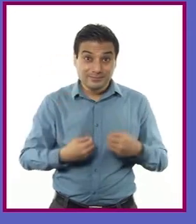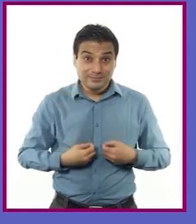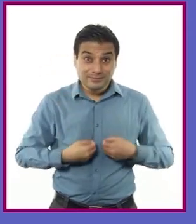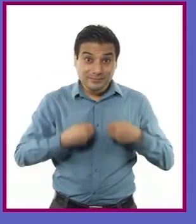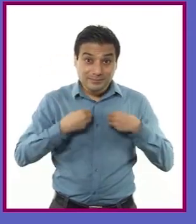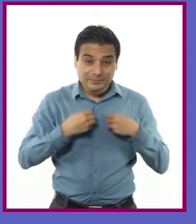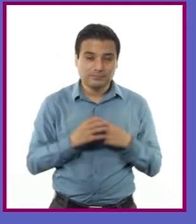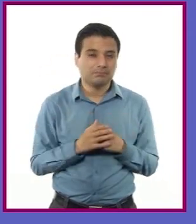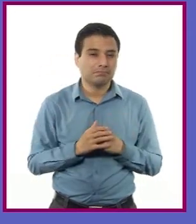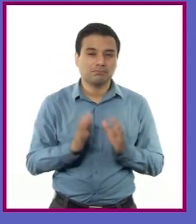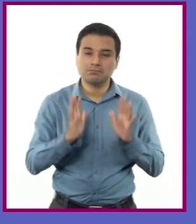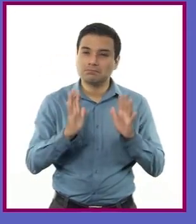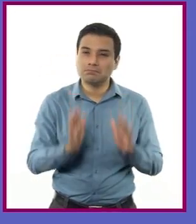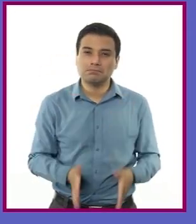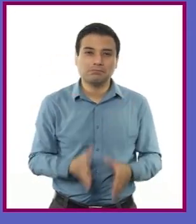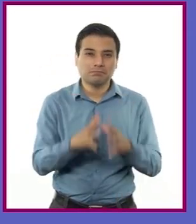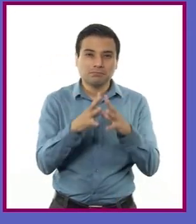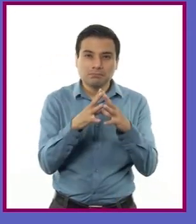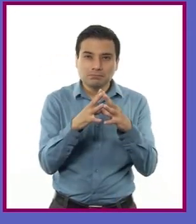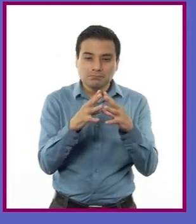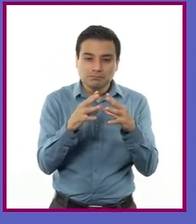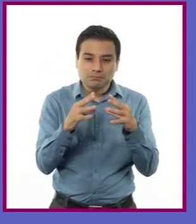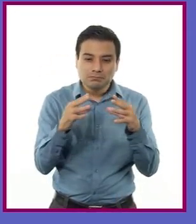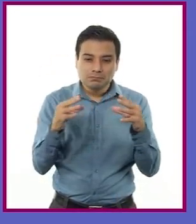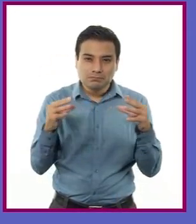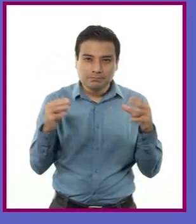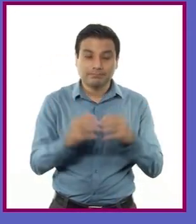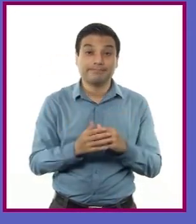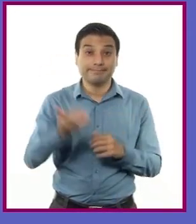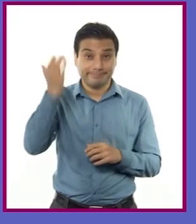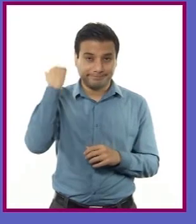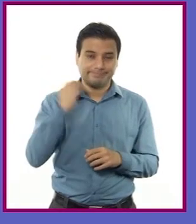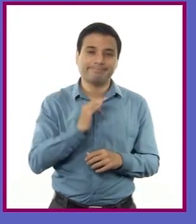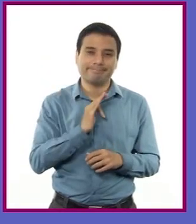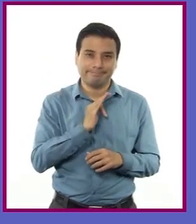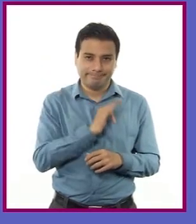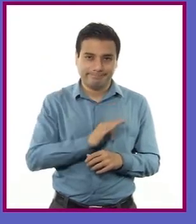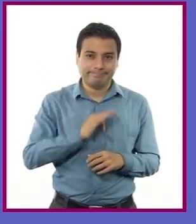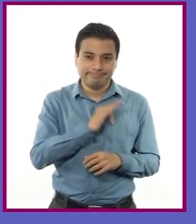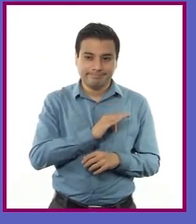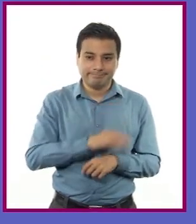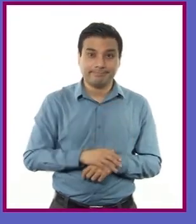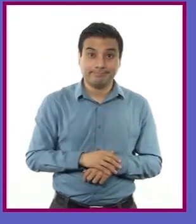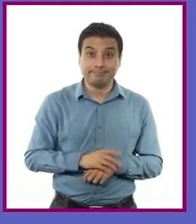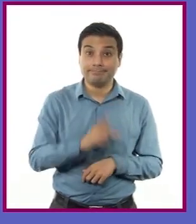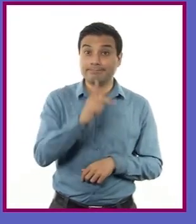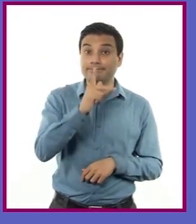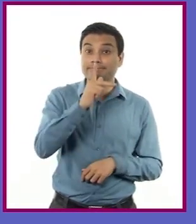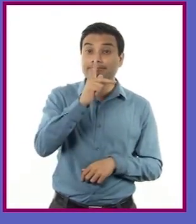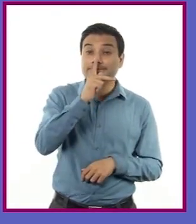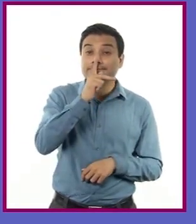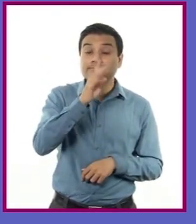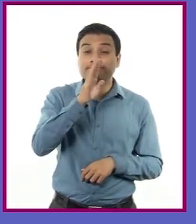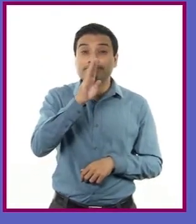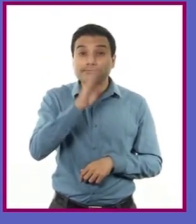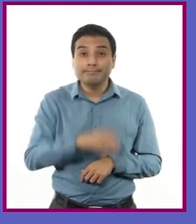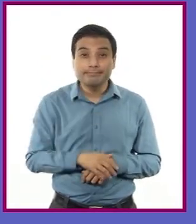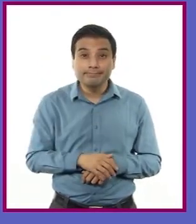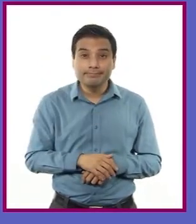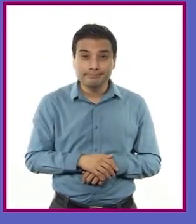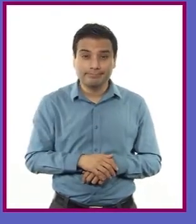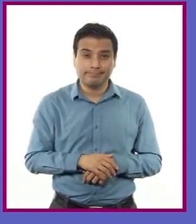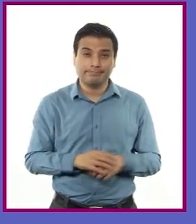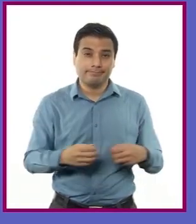recuerdos, borrosos recuerdos de una antigua felicidad. Sus papacitos del Calpulli, la casa